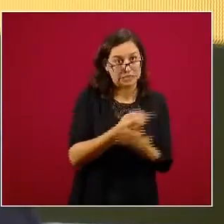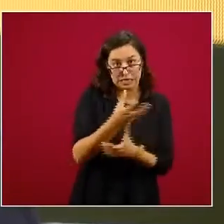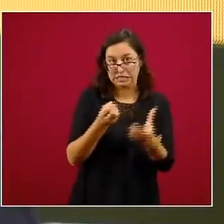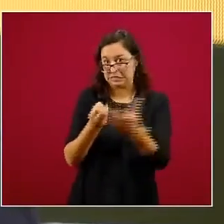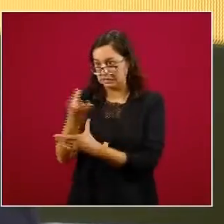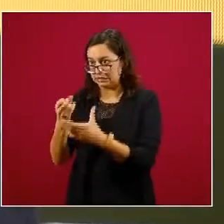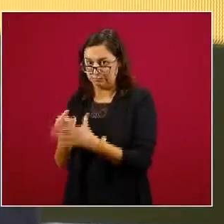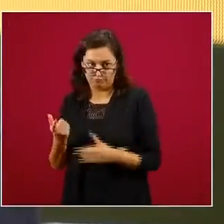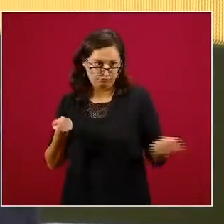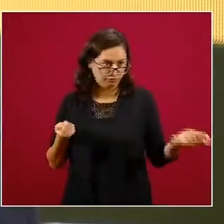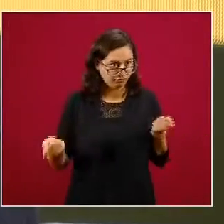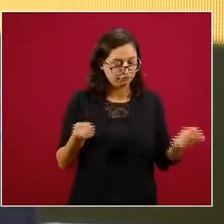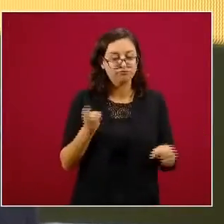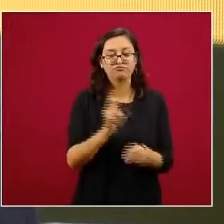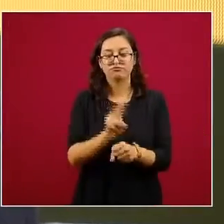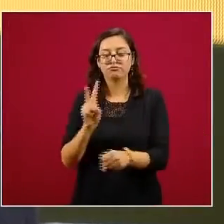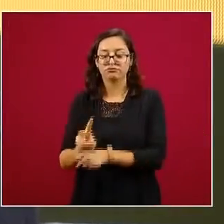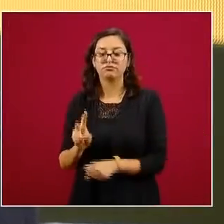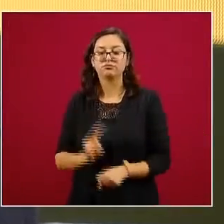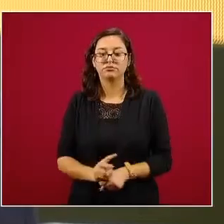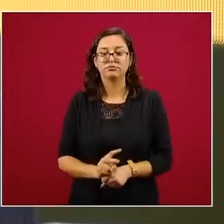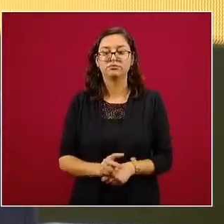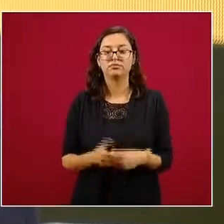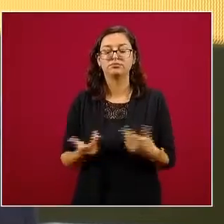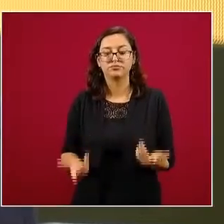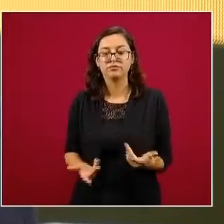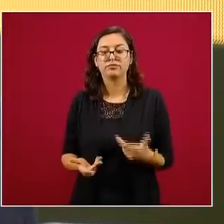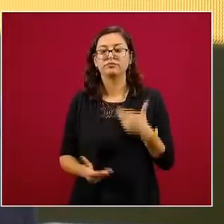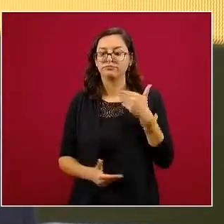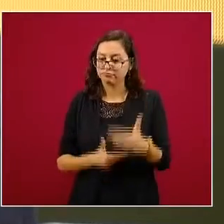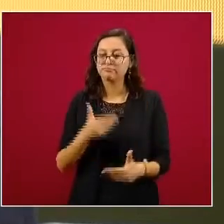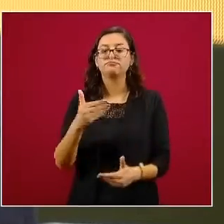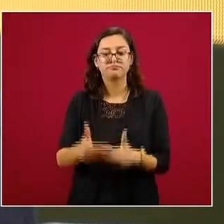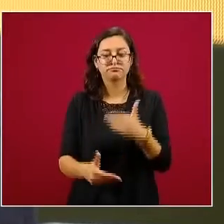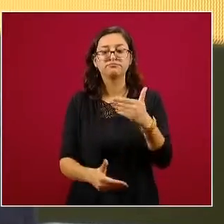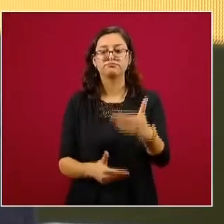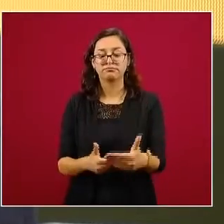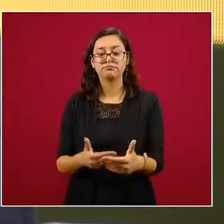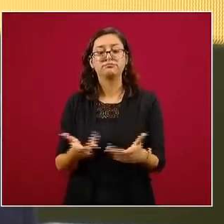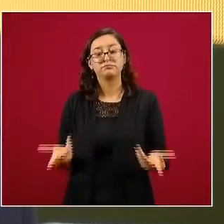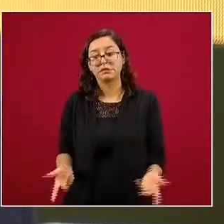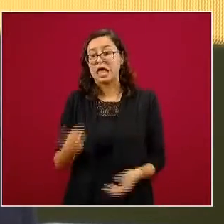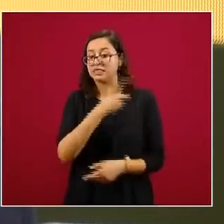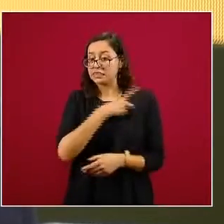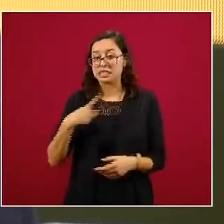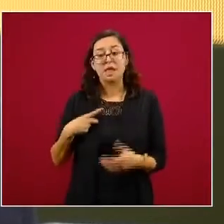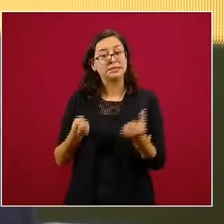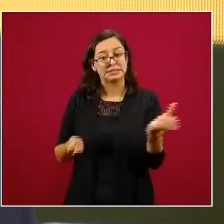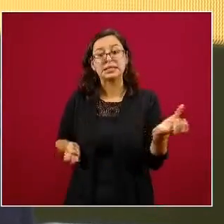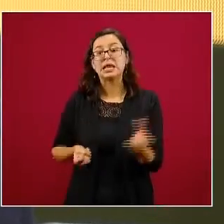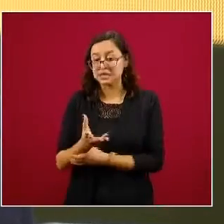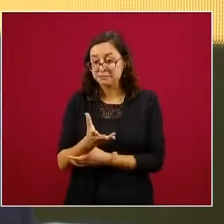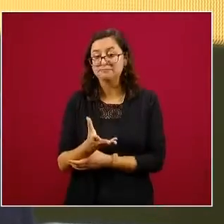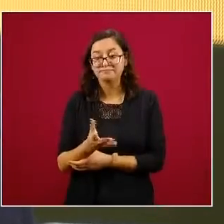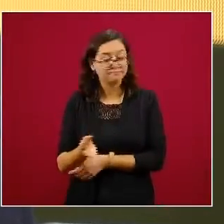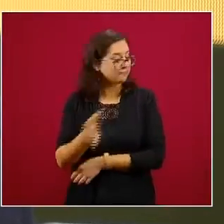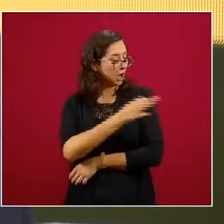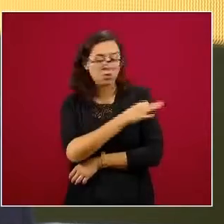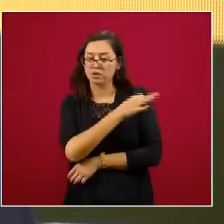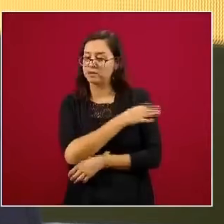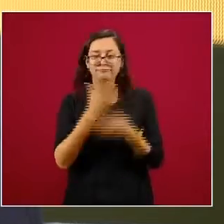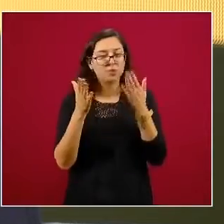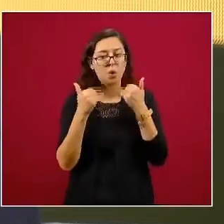sumando muertes maternas por COVID-19. Los servicios de lucha contra las arbovirosis, como el dengue, desde el primer nivel de